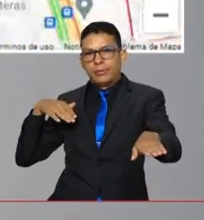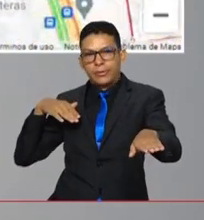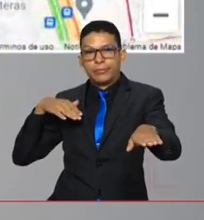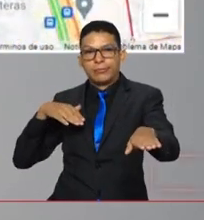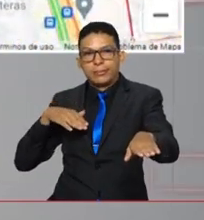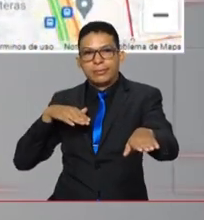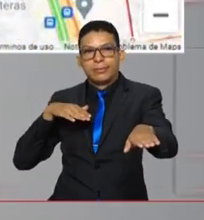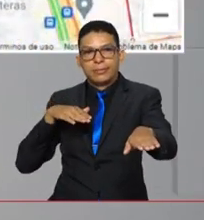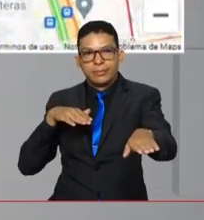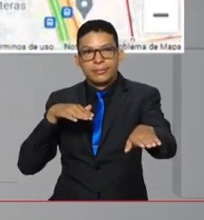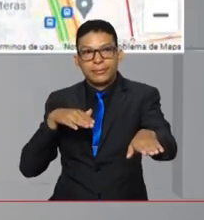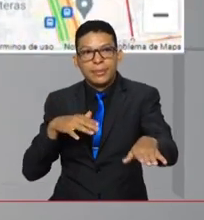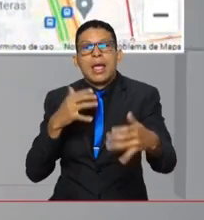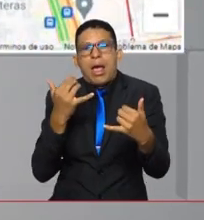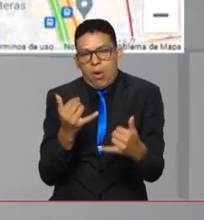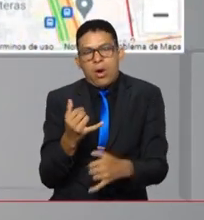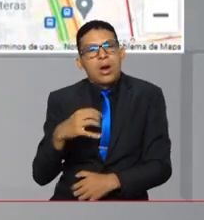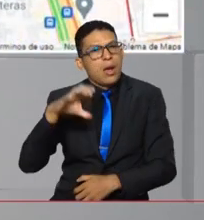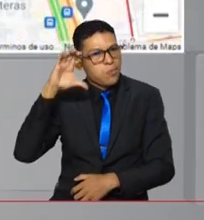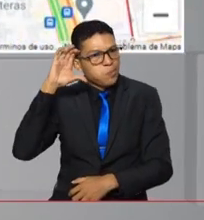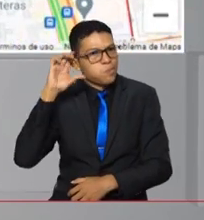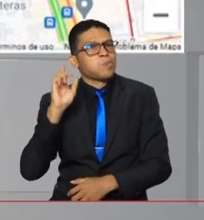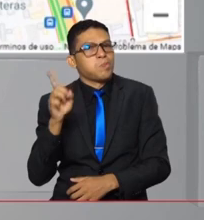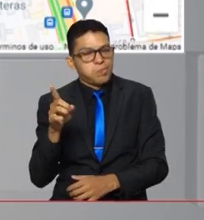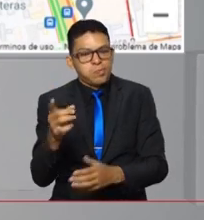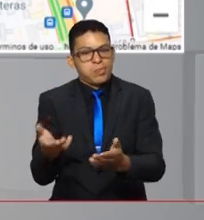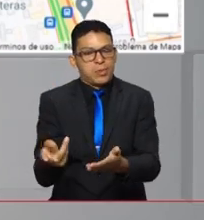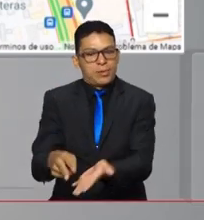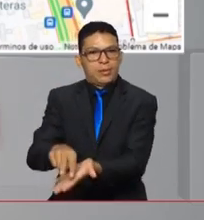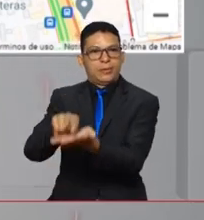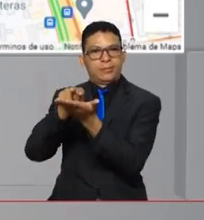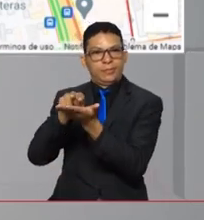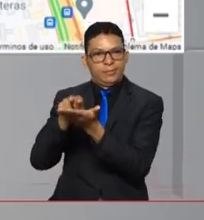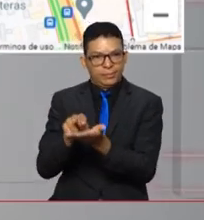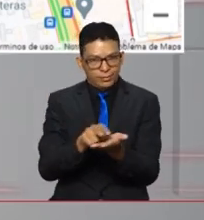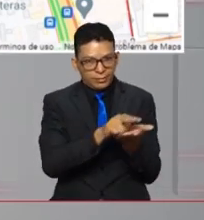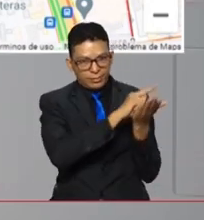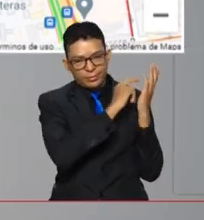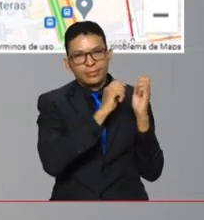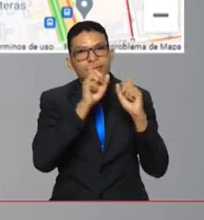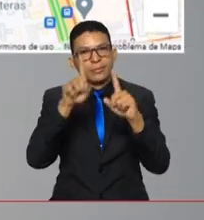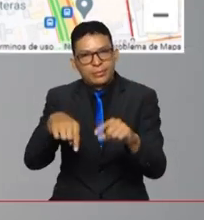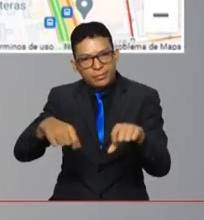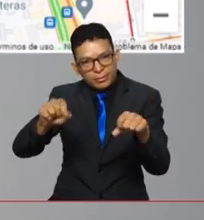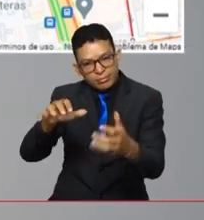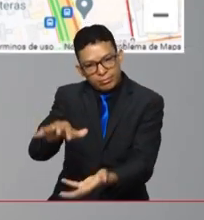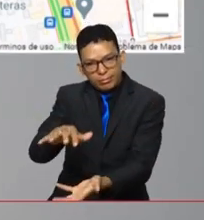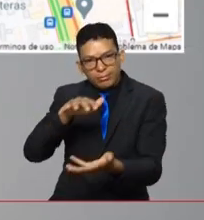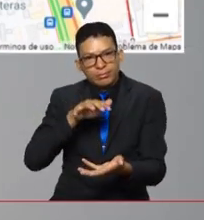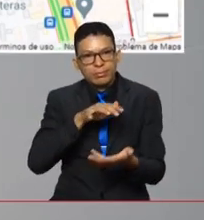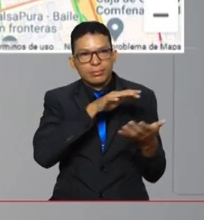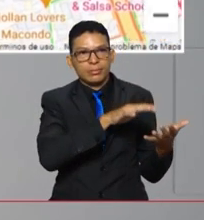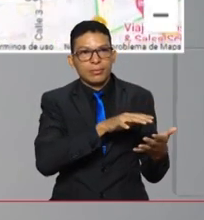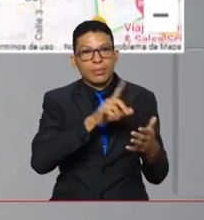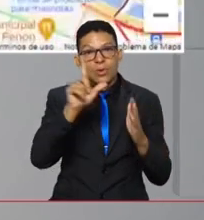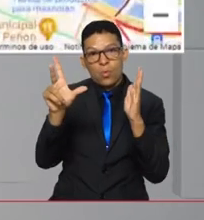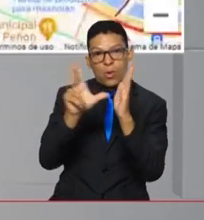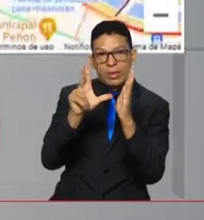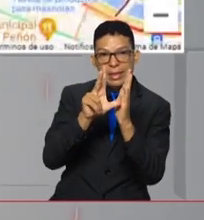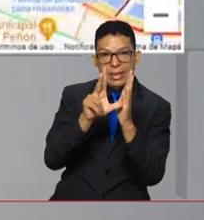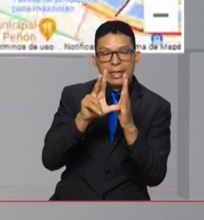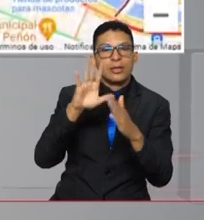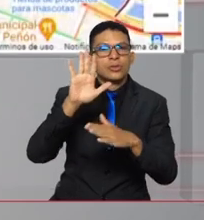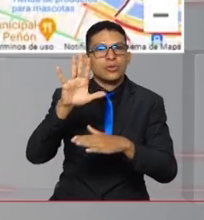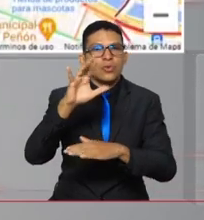autoridades están retirando. Observen ustedes alrededor del Hotel Inter lo que sucede en este momento. Se está regulando para garantizar la seguridad